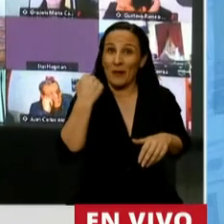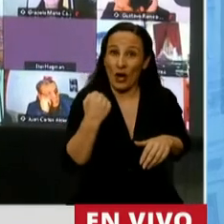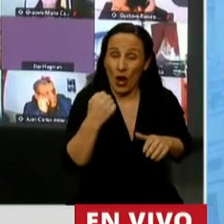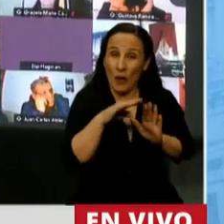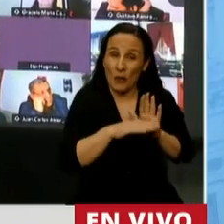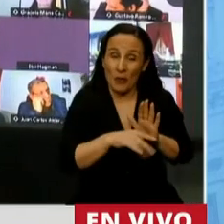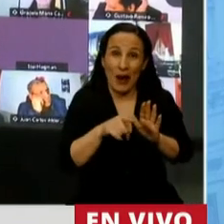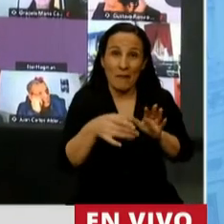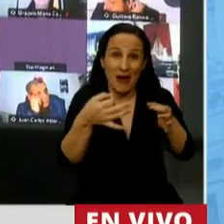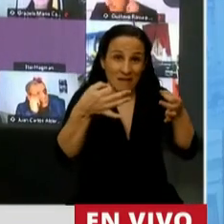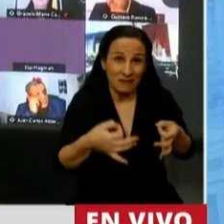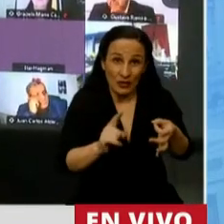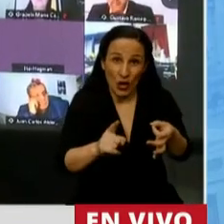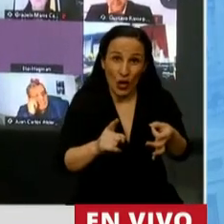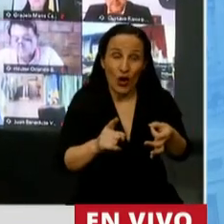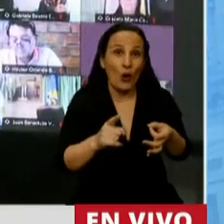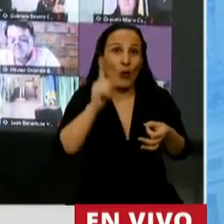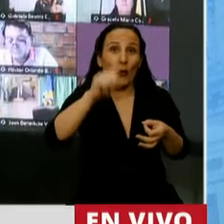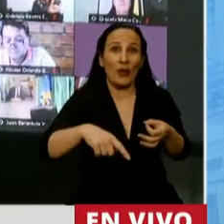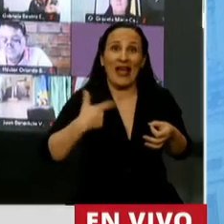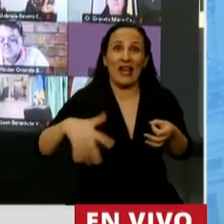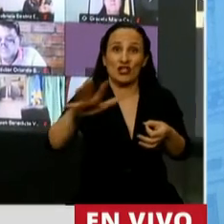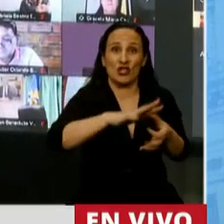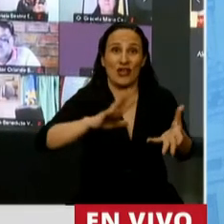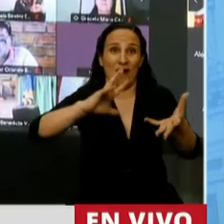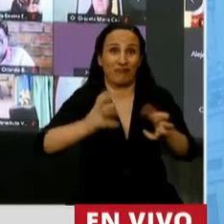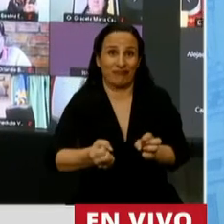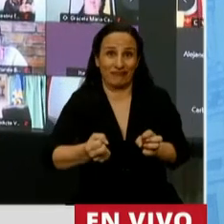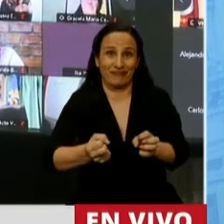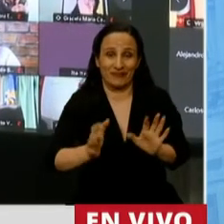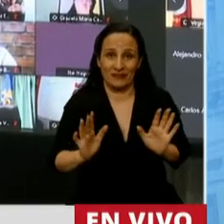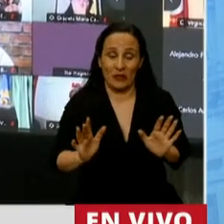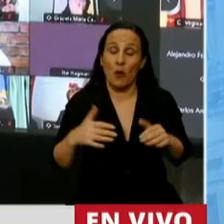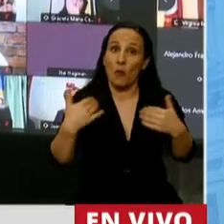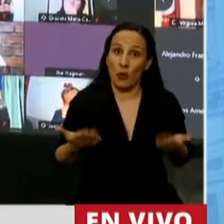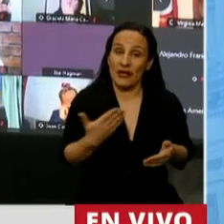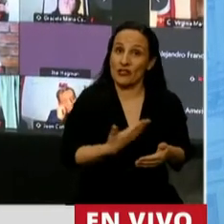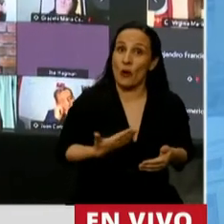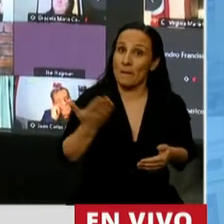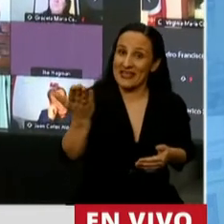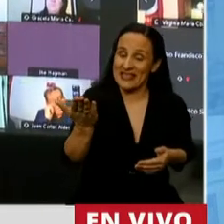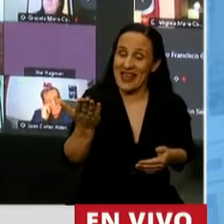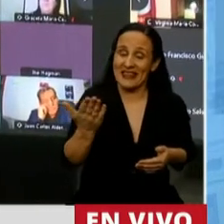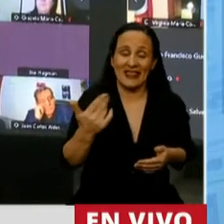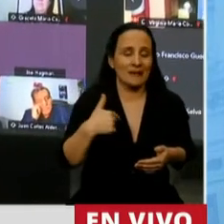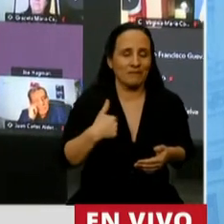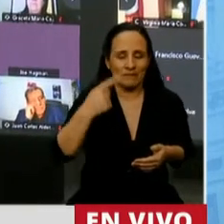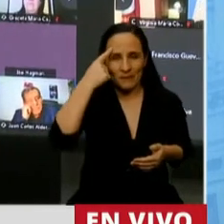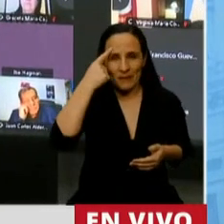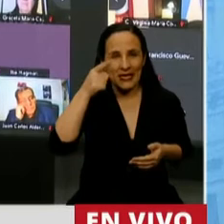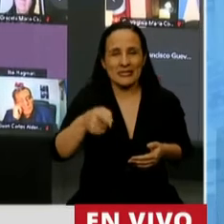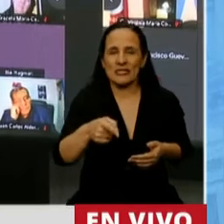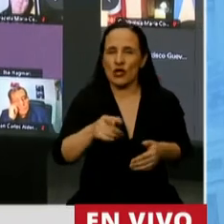realizable, las consecuencias las paga el conjunto de la sociedad. Por eso, señor presidente, es que me parece que es